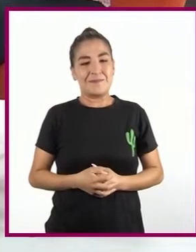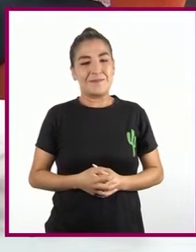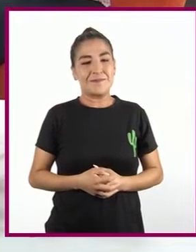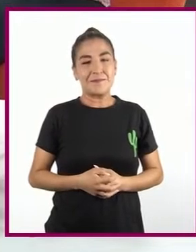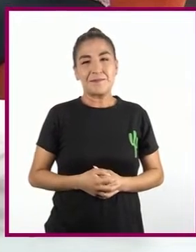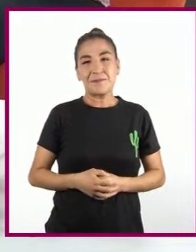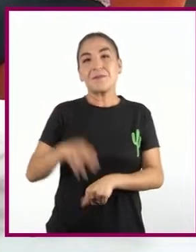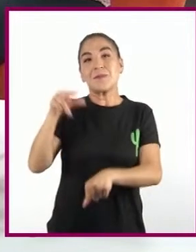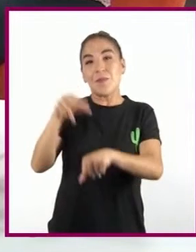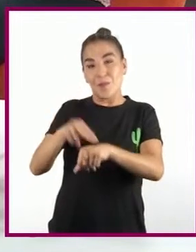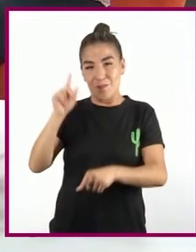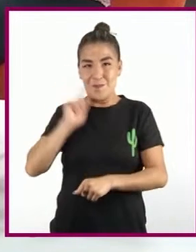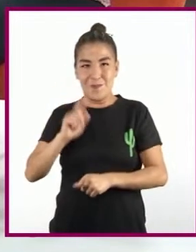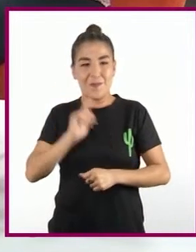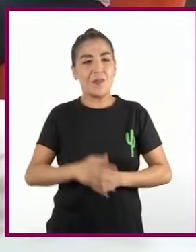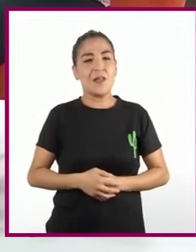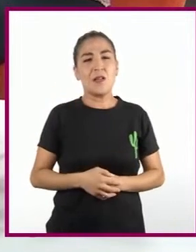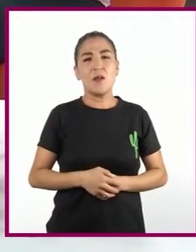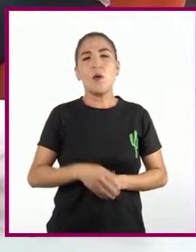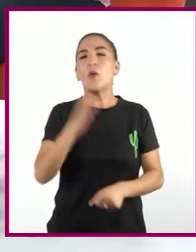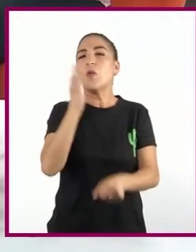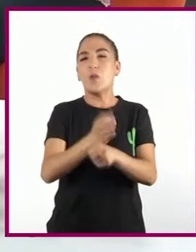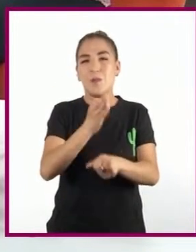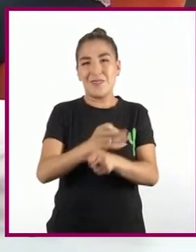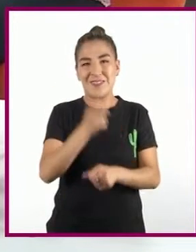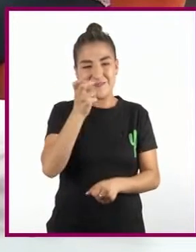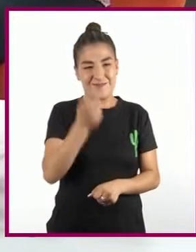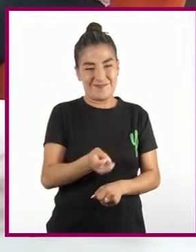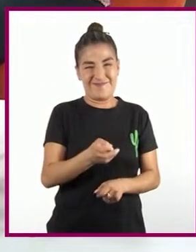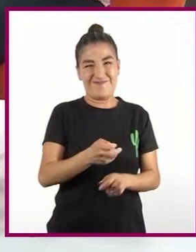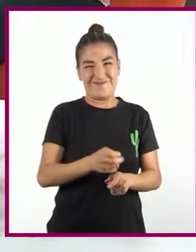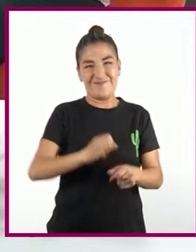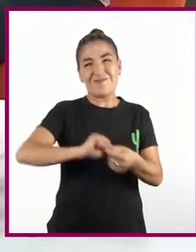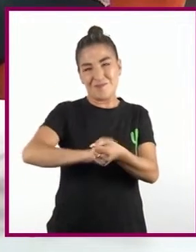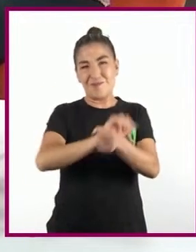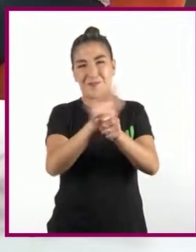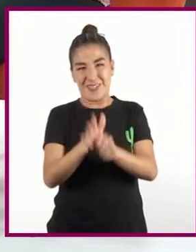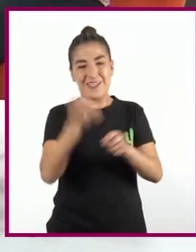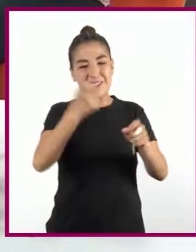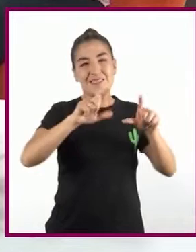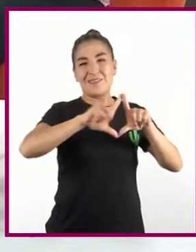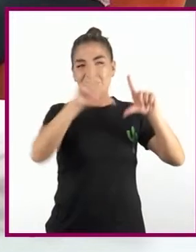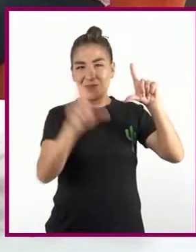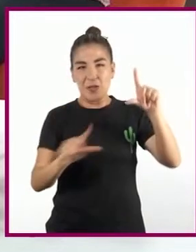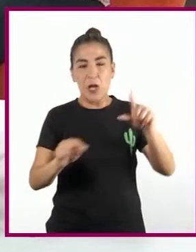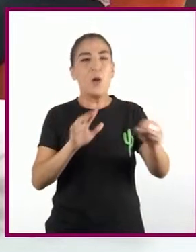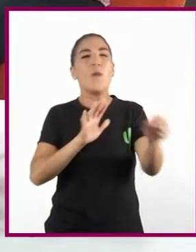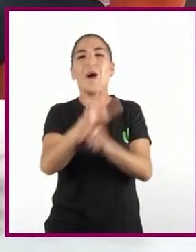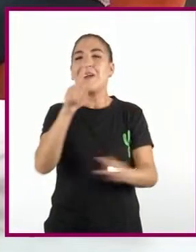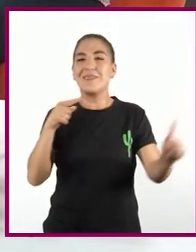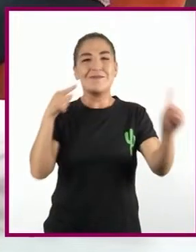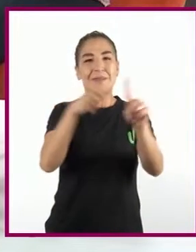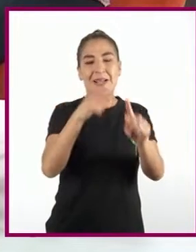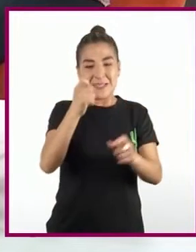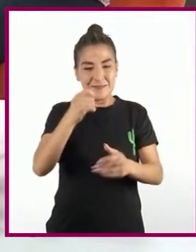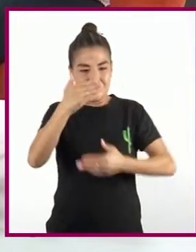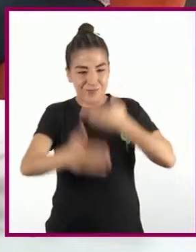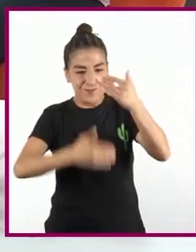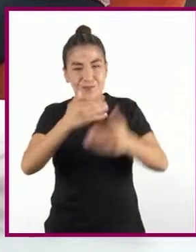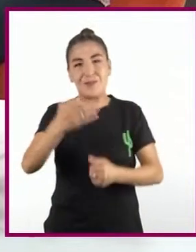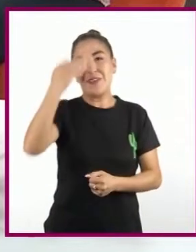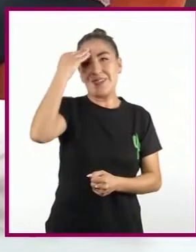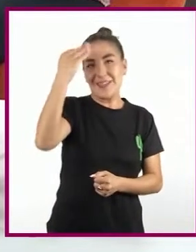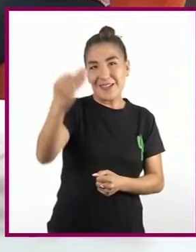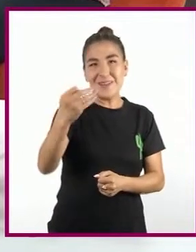Doctora, bajo el contexto que vive actualmente el país, los obstáculos que ha logrado vencer a lo largo de su